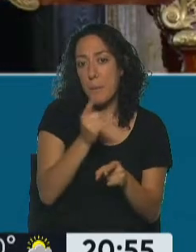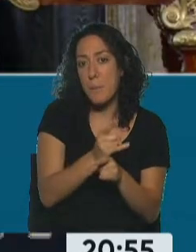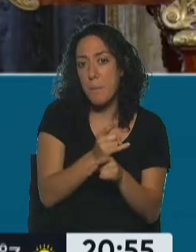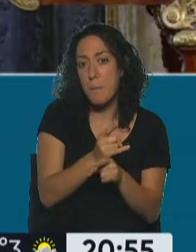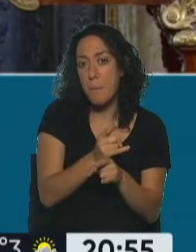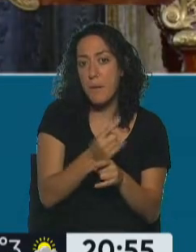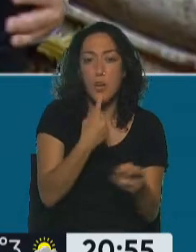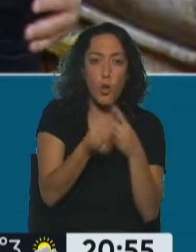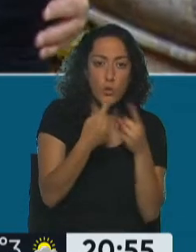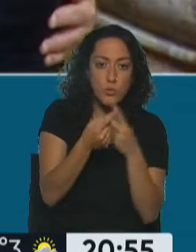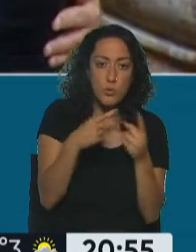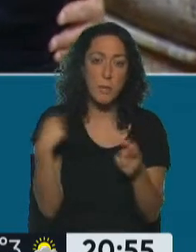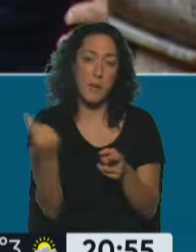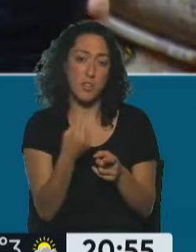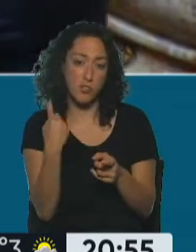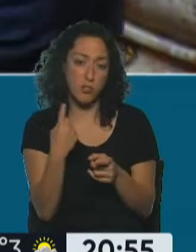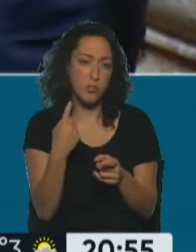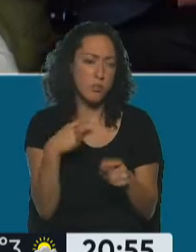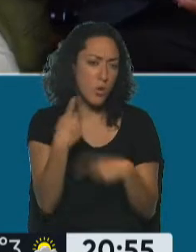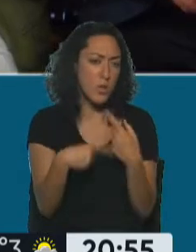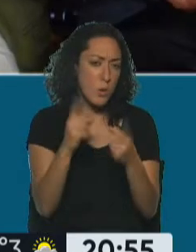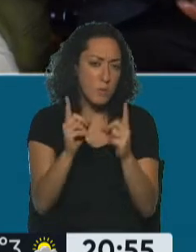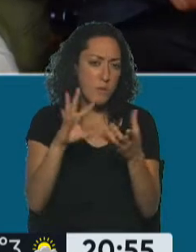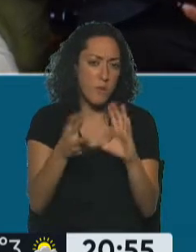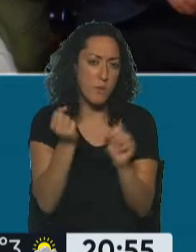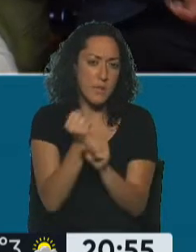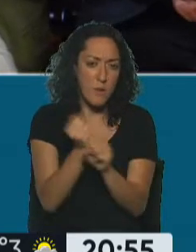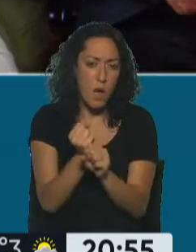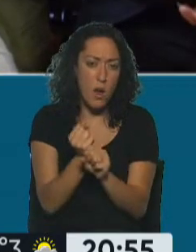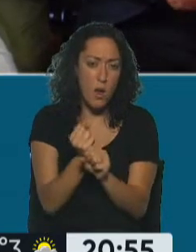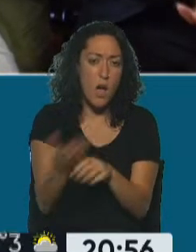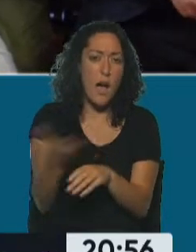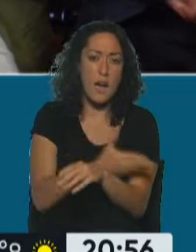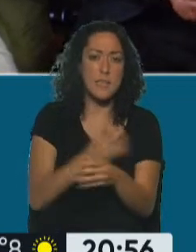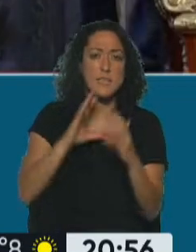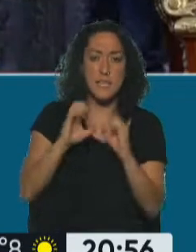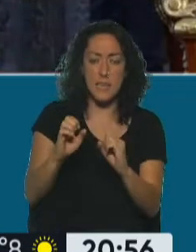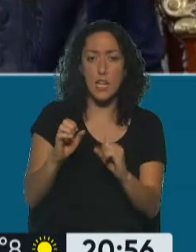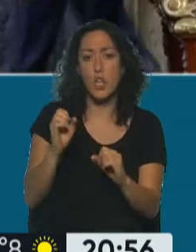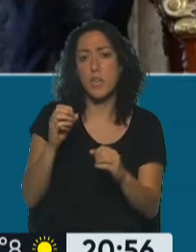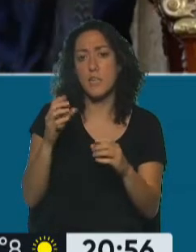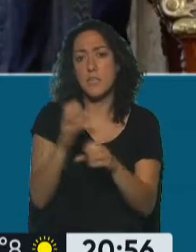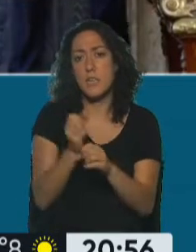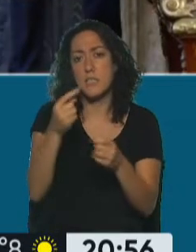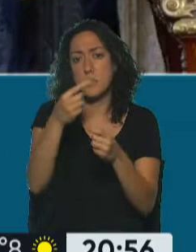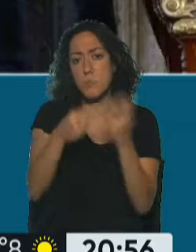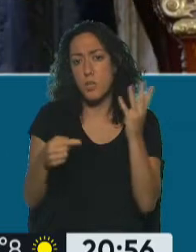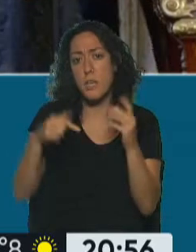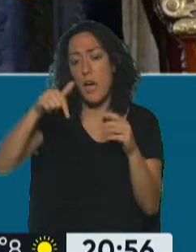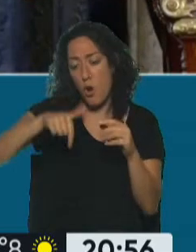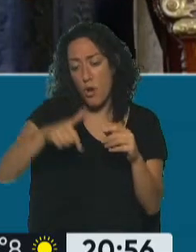de consulta para todos nosotros y lo va a seguir siendo, antes como secretario de Transporte, ahora como ministro de Transporte de la